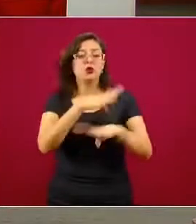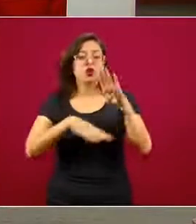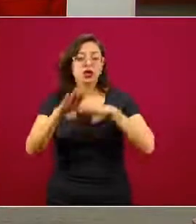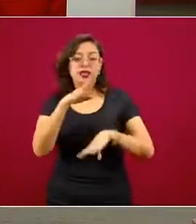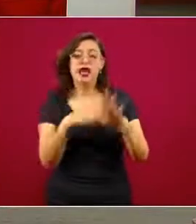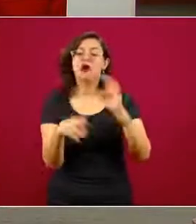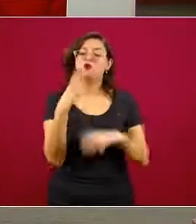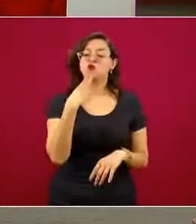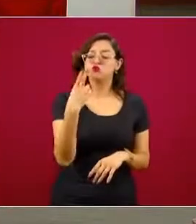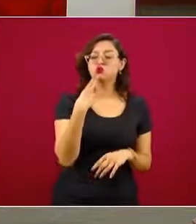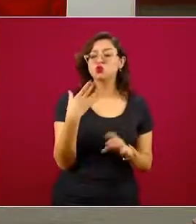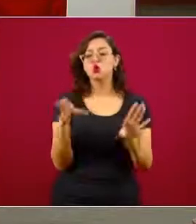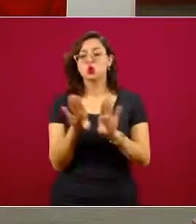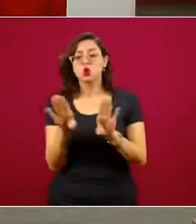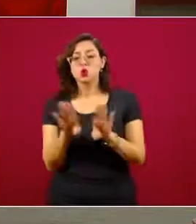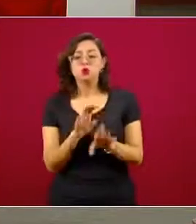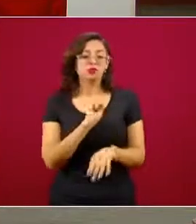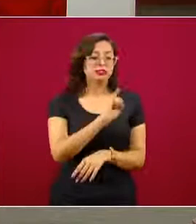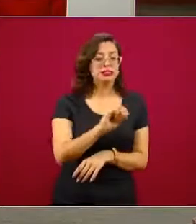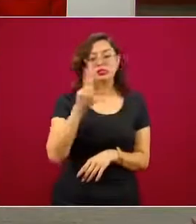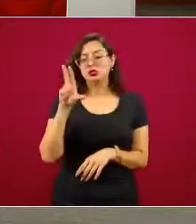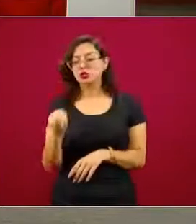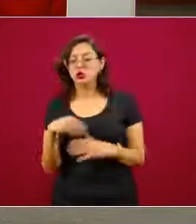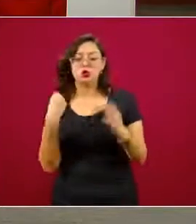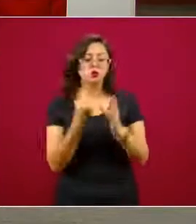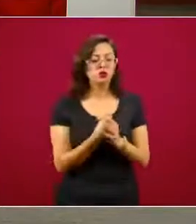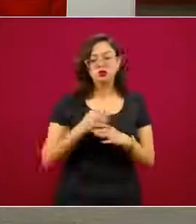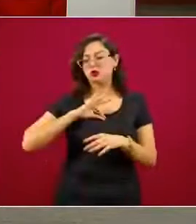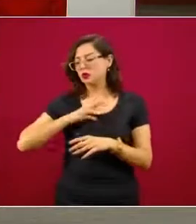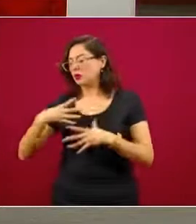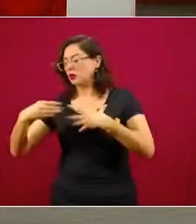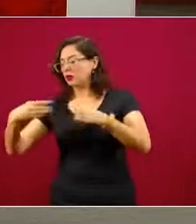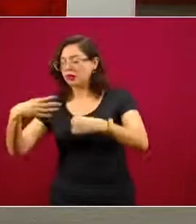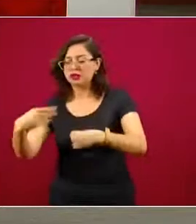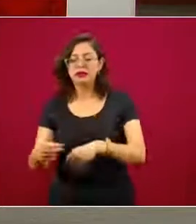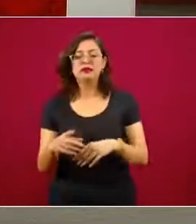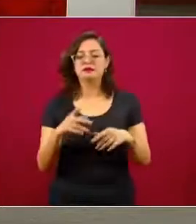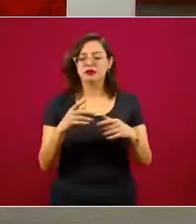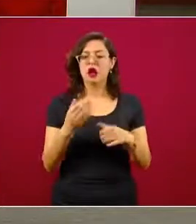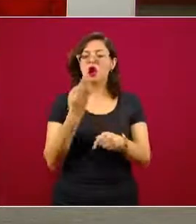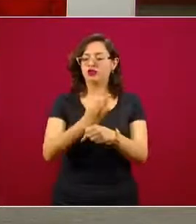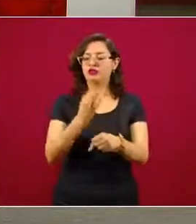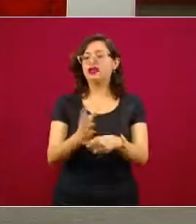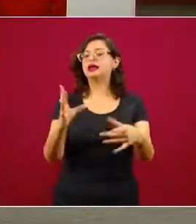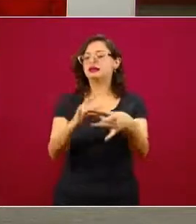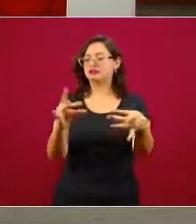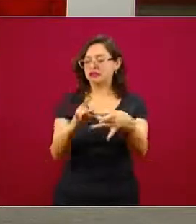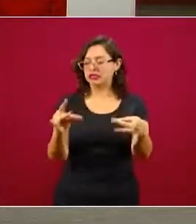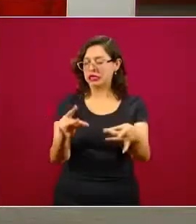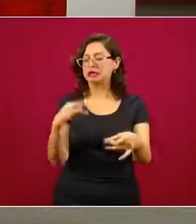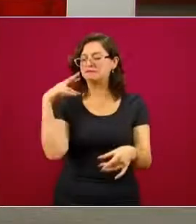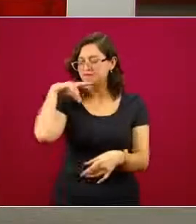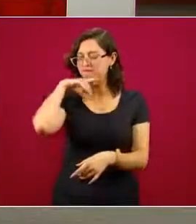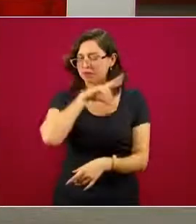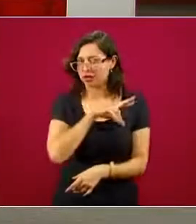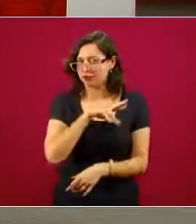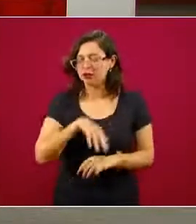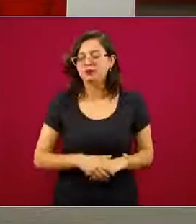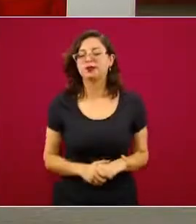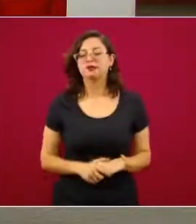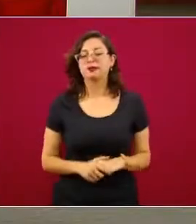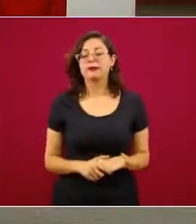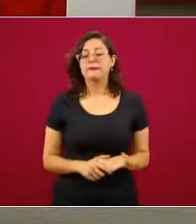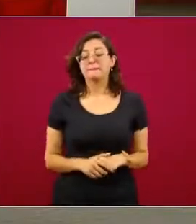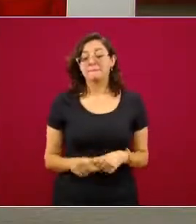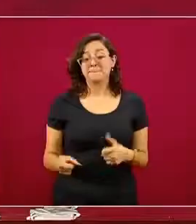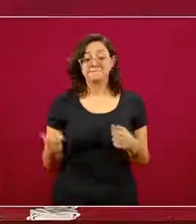utilidad de la prueba en el ámbito clínico, en el ámbito epidemiológico. Pero vamos a dar un adelanto. Primero, sobre la gira del presidente a los Estados